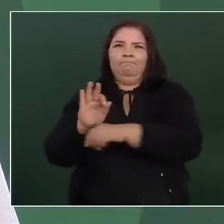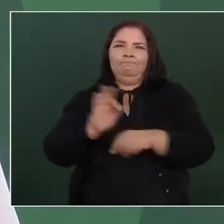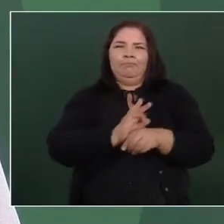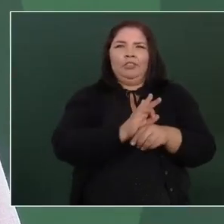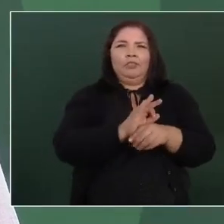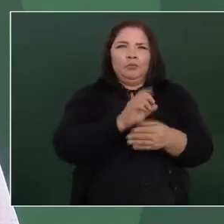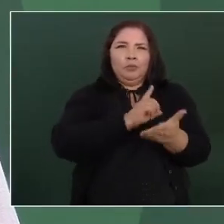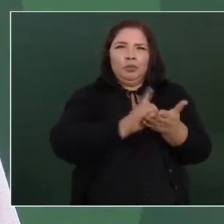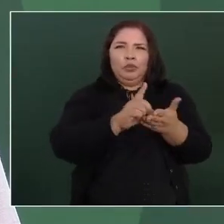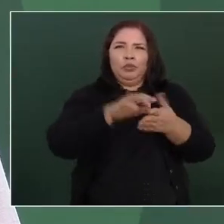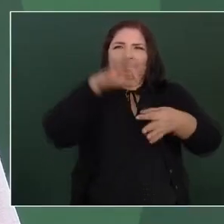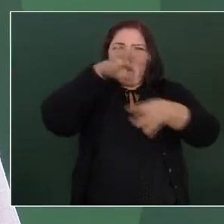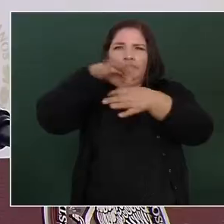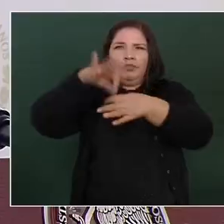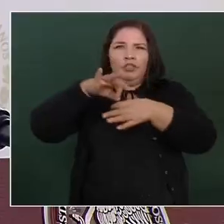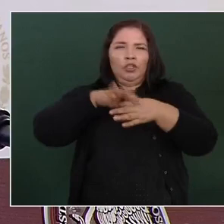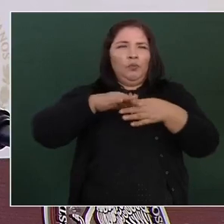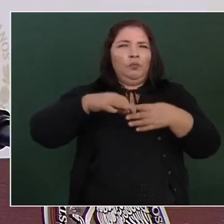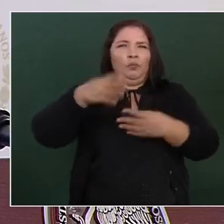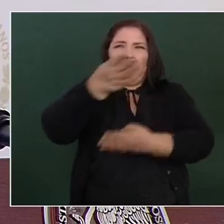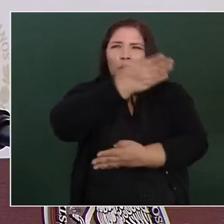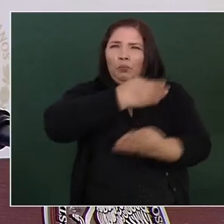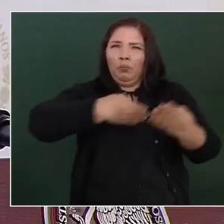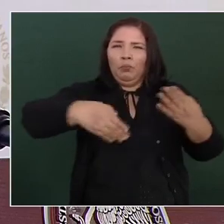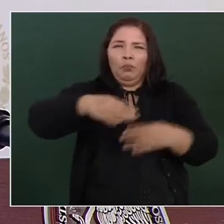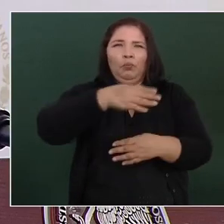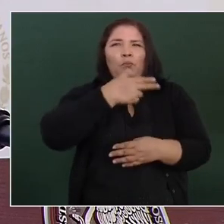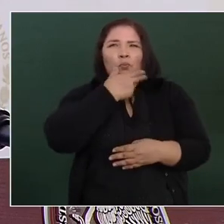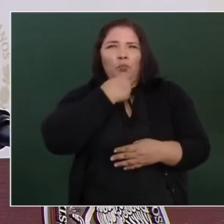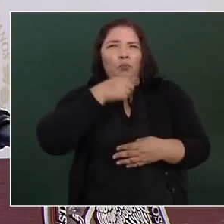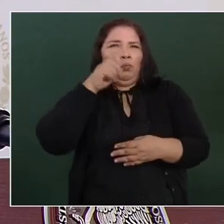electorales de todas y de todos